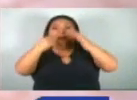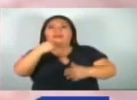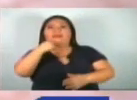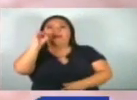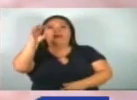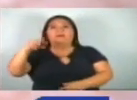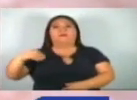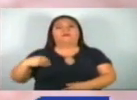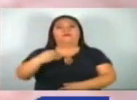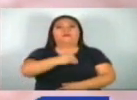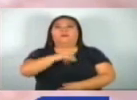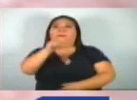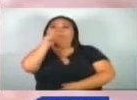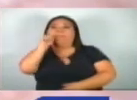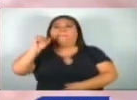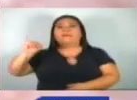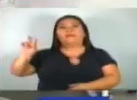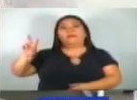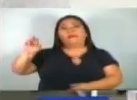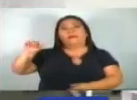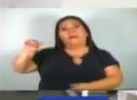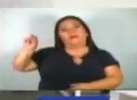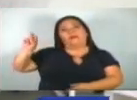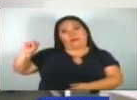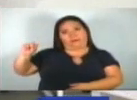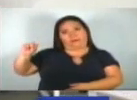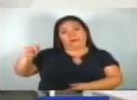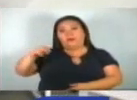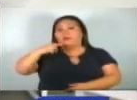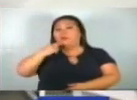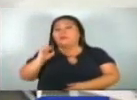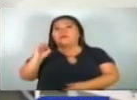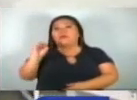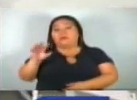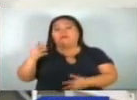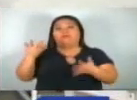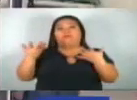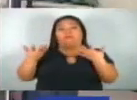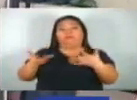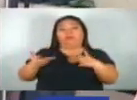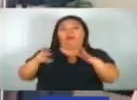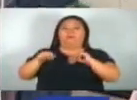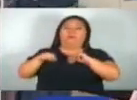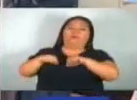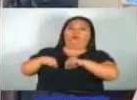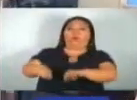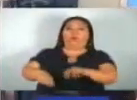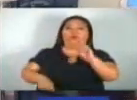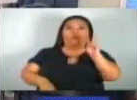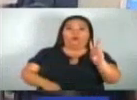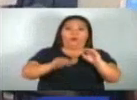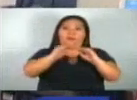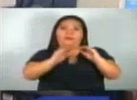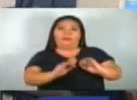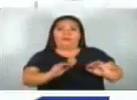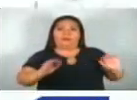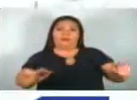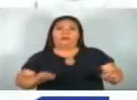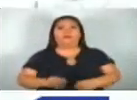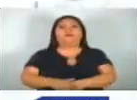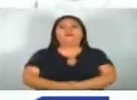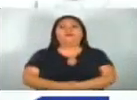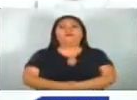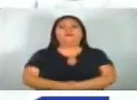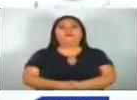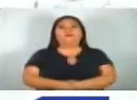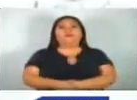infectólogo Iván Solano Leiva, ya que recientemente se reportó el fallecimiento de 2 menores de edad. Estamos teniendo un